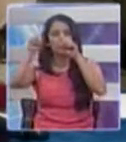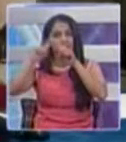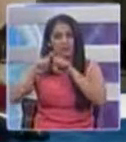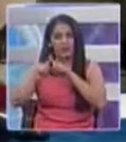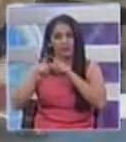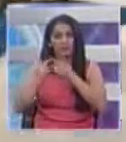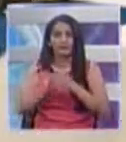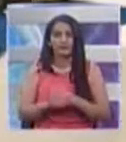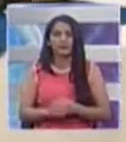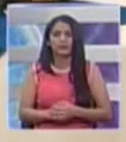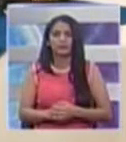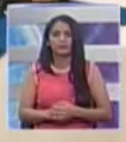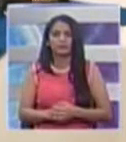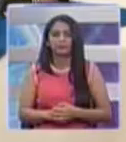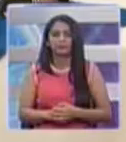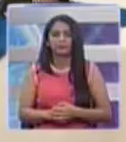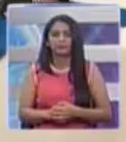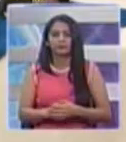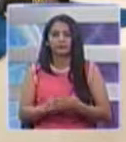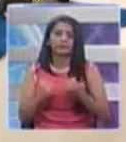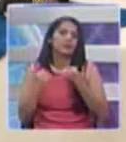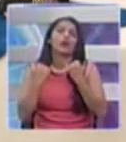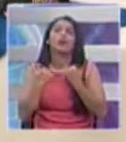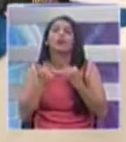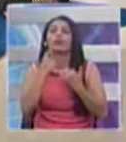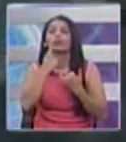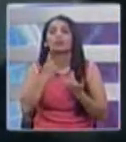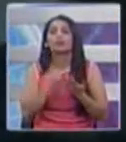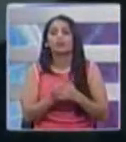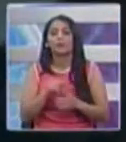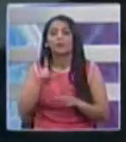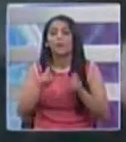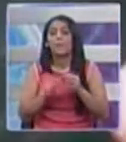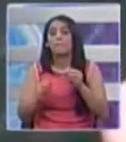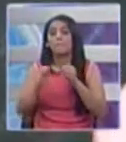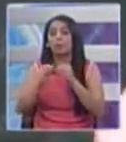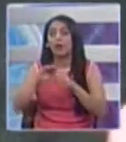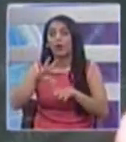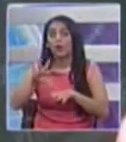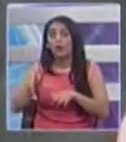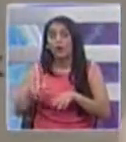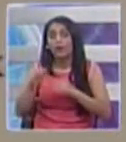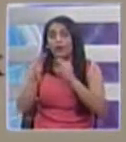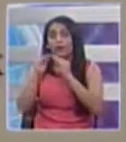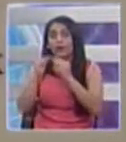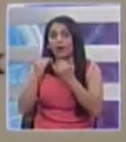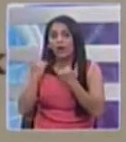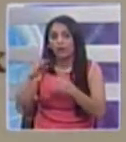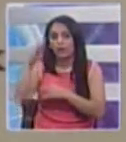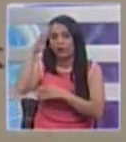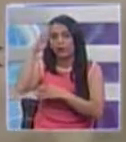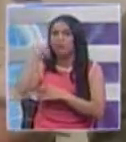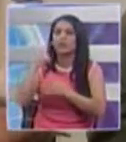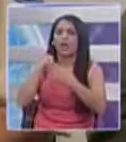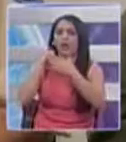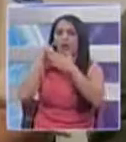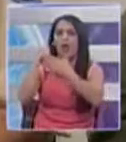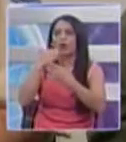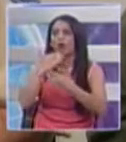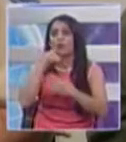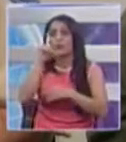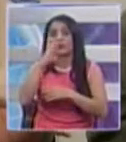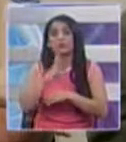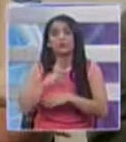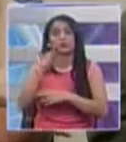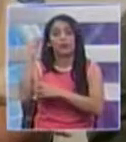días asueto son las denuncias más frecuentes. Por ello, el servicio de encargo de domicilio está presto para quienes van a salir de Guayaquil. En el